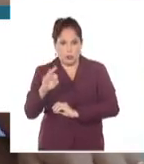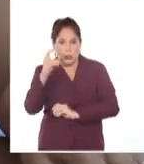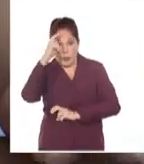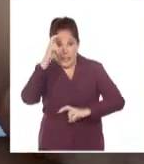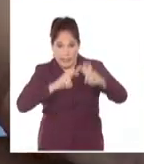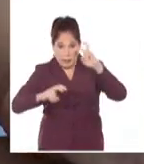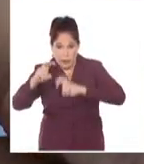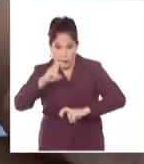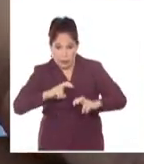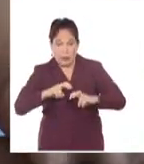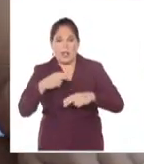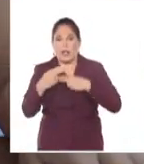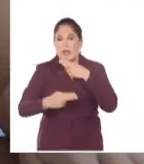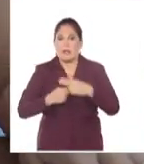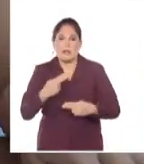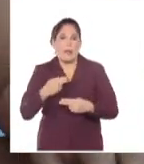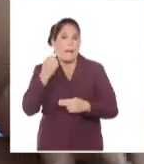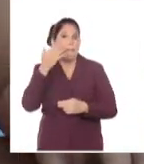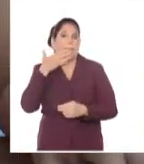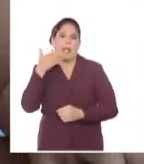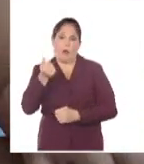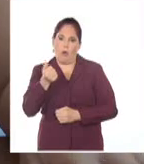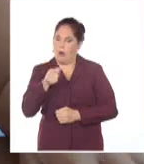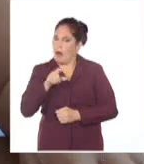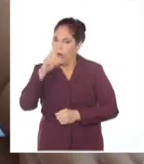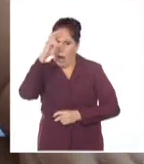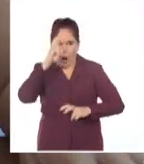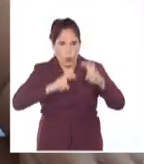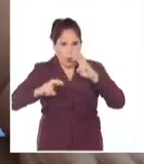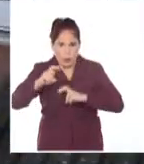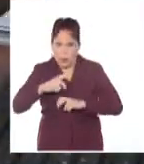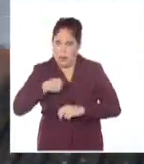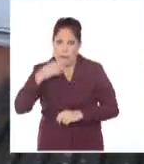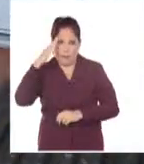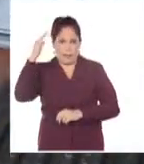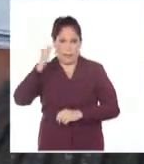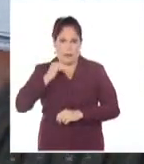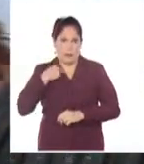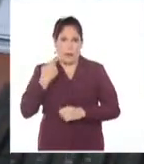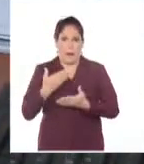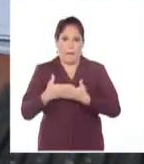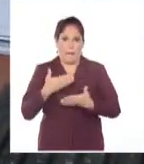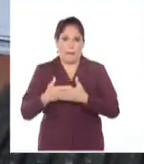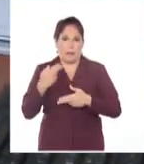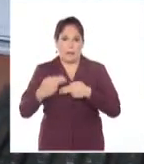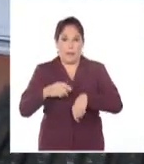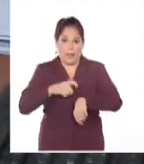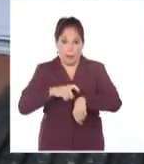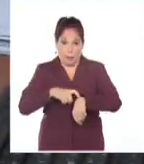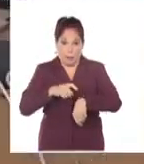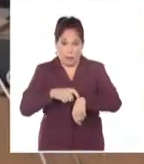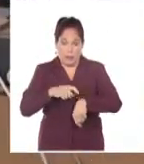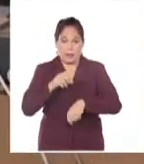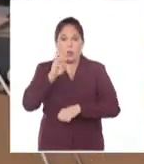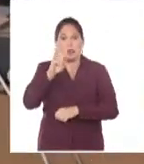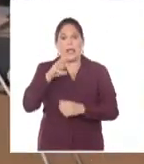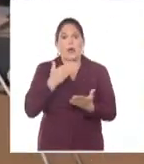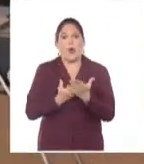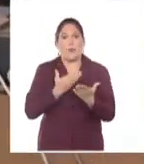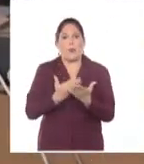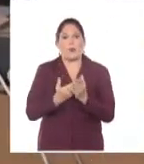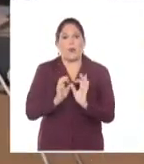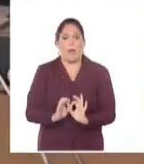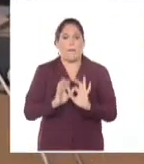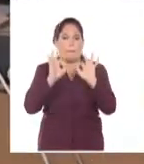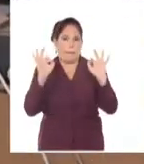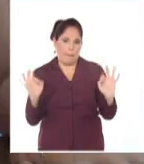internos realizar más acciones en menos tiempo. Y eso es lo que estamos haciendo en nuestra entidad. Hasta el momento se han implementado 3 comprobaciones especiales